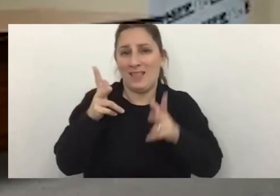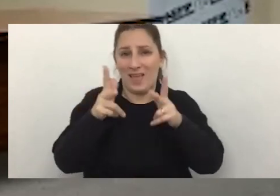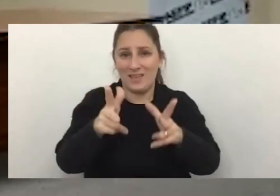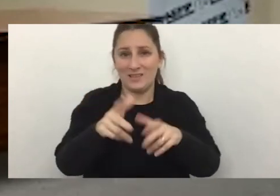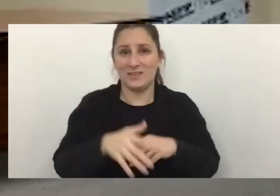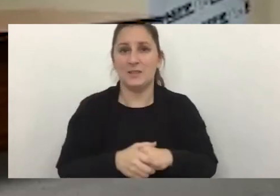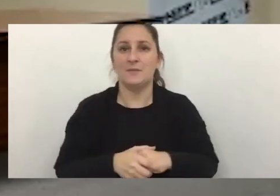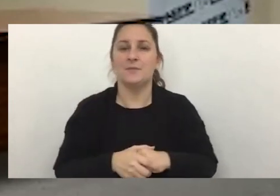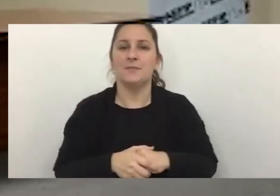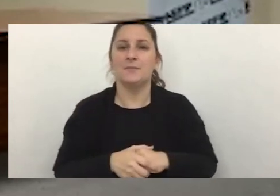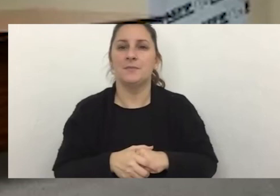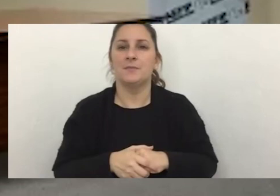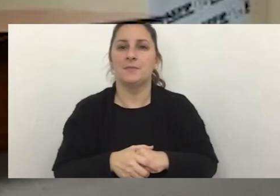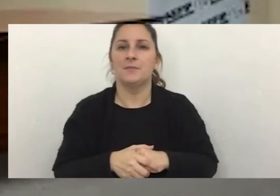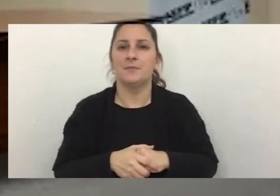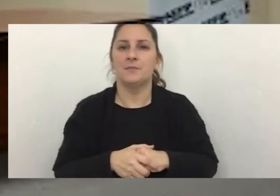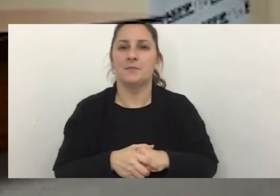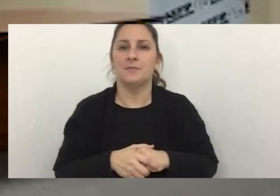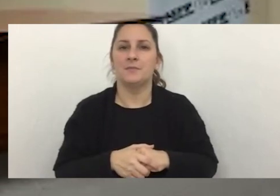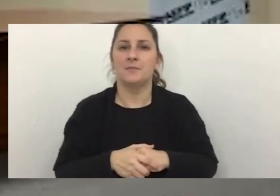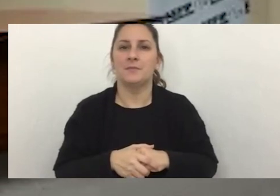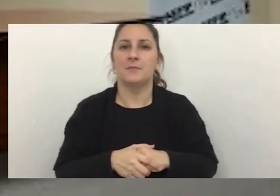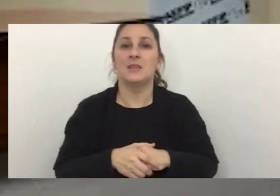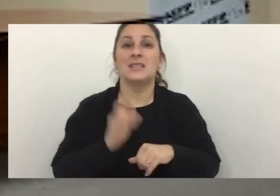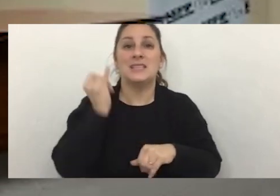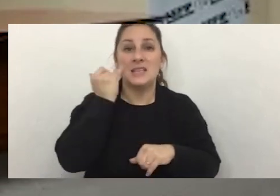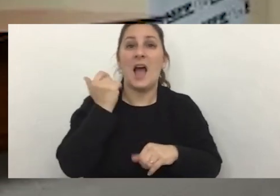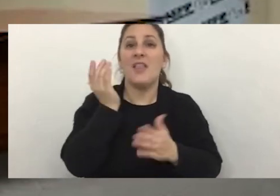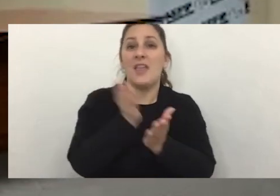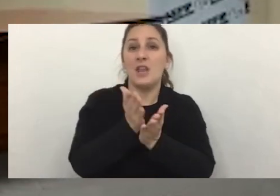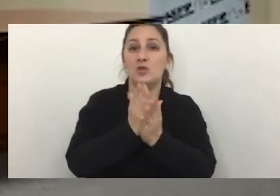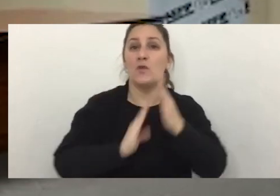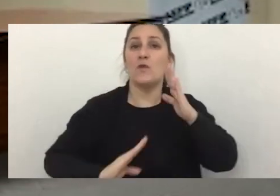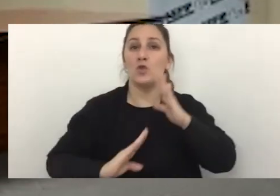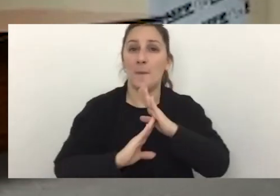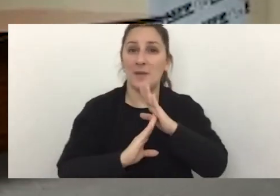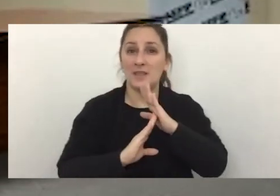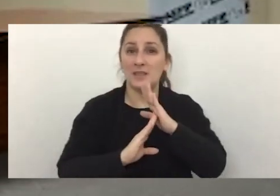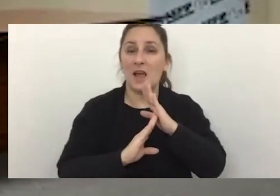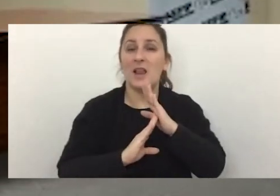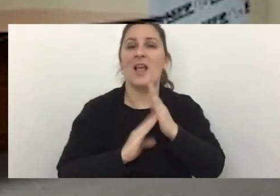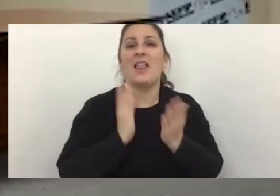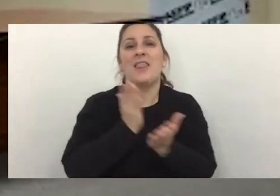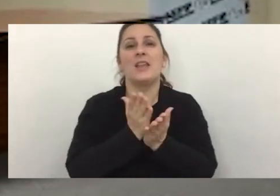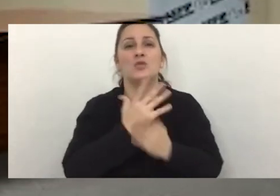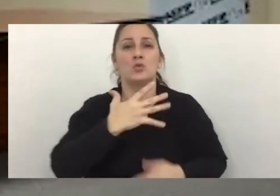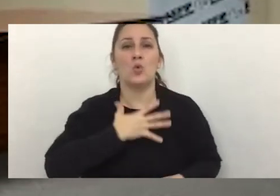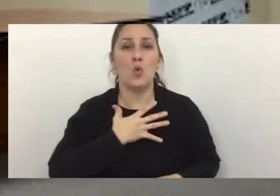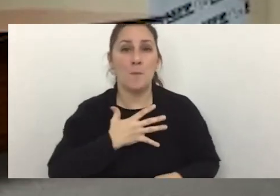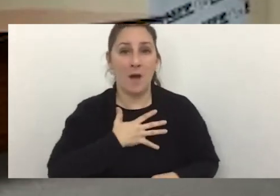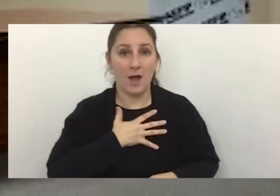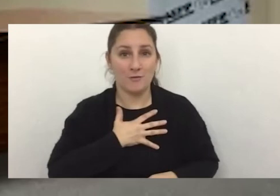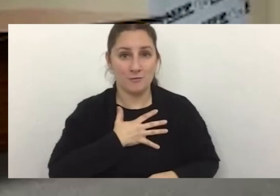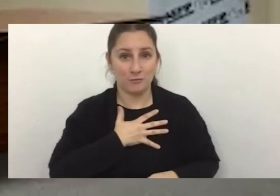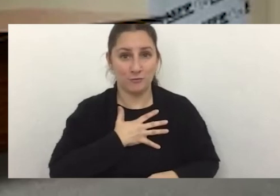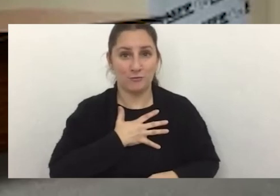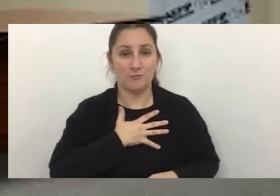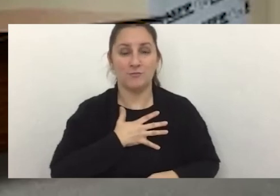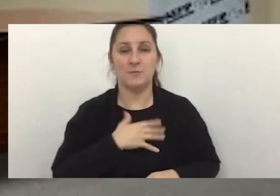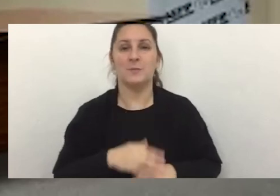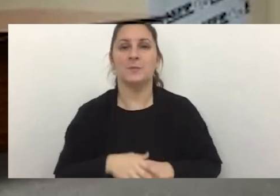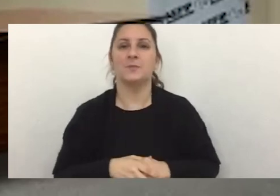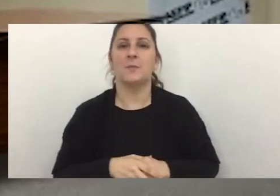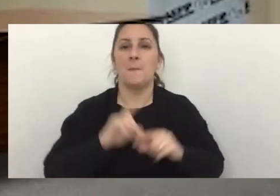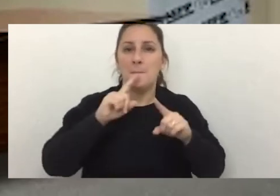evolución histórica llegamos a los derechos fundamentales, que son los derechos humanos reconocidos normativamente, con este